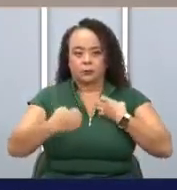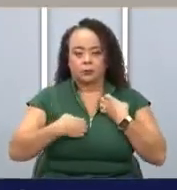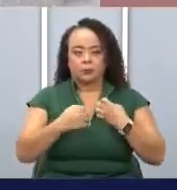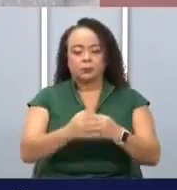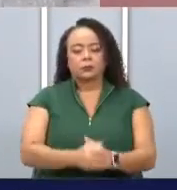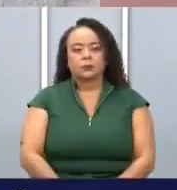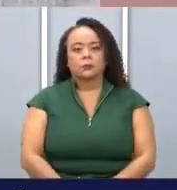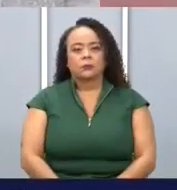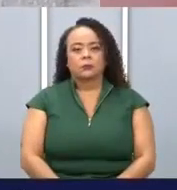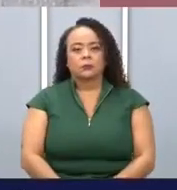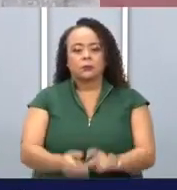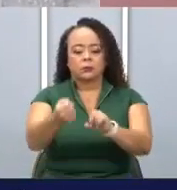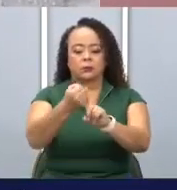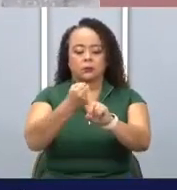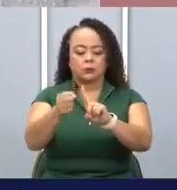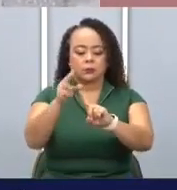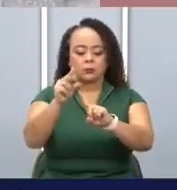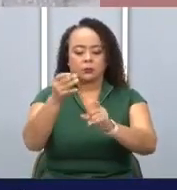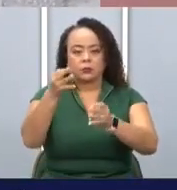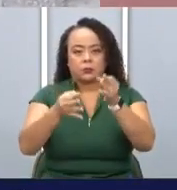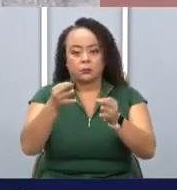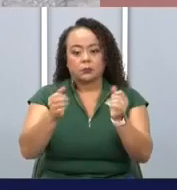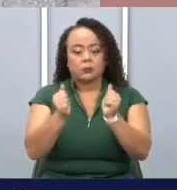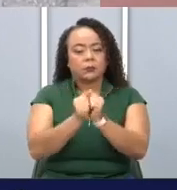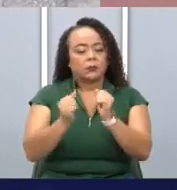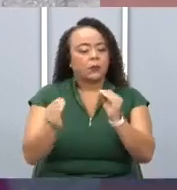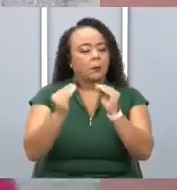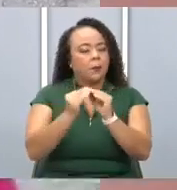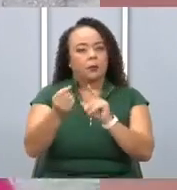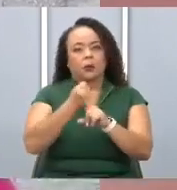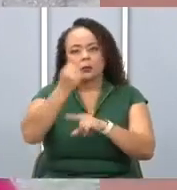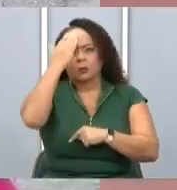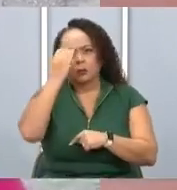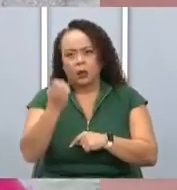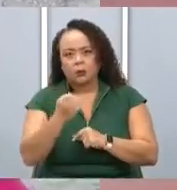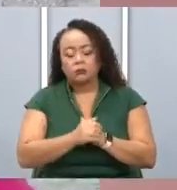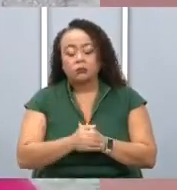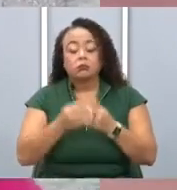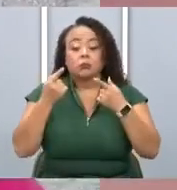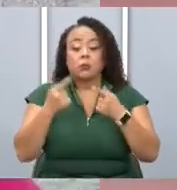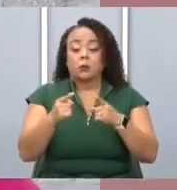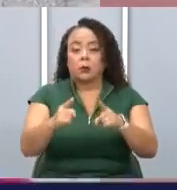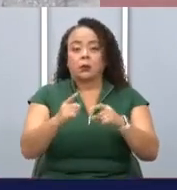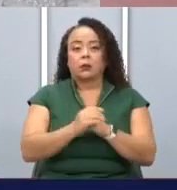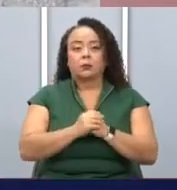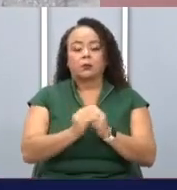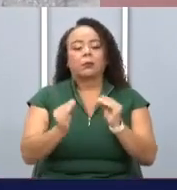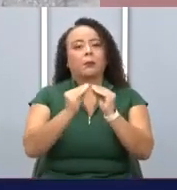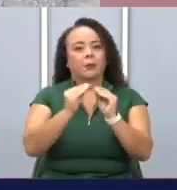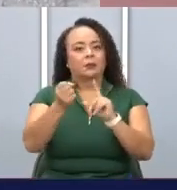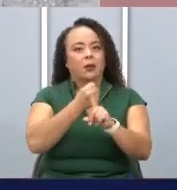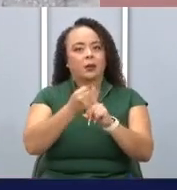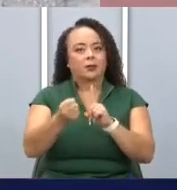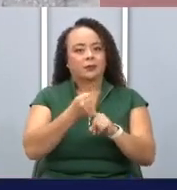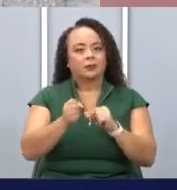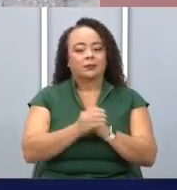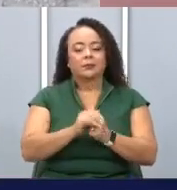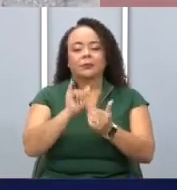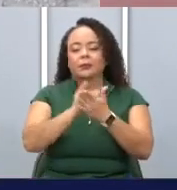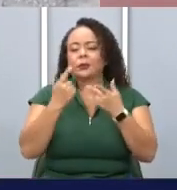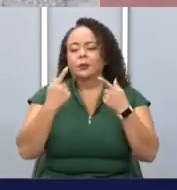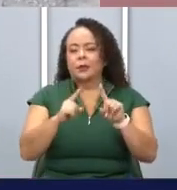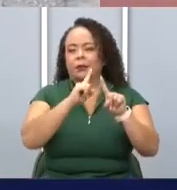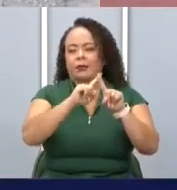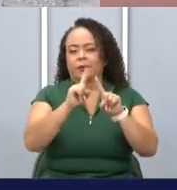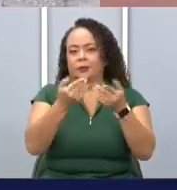emociones. La violencia no se justifica con más violencia. ¿Justamente por qué? Porque va a provocar más violencia. Aquí suceden